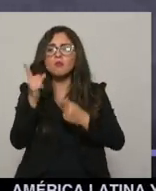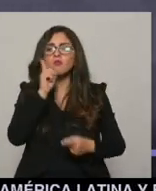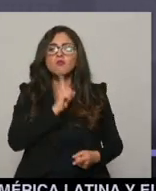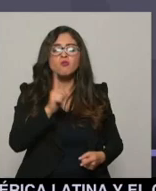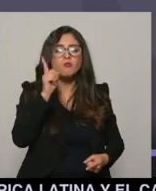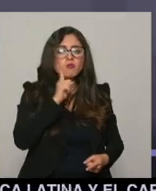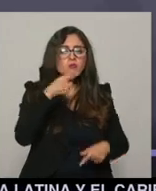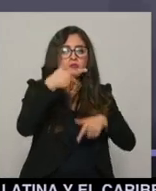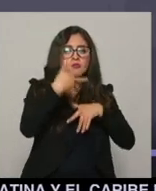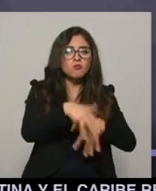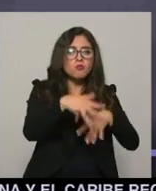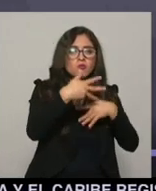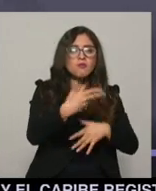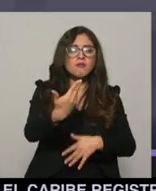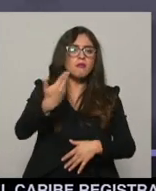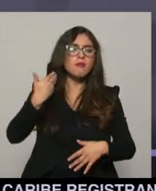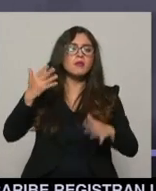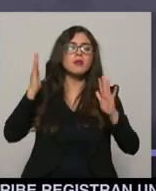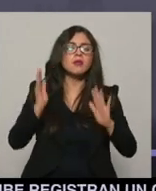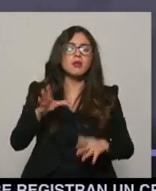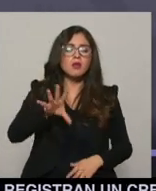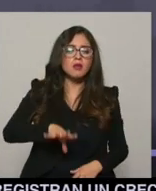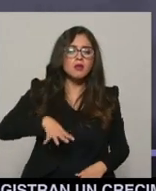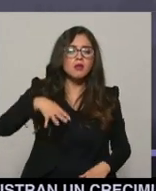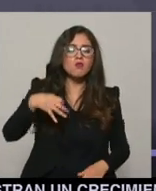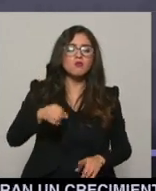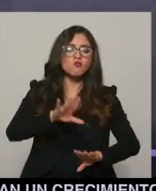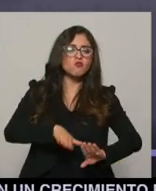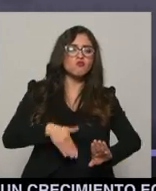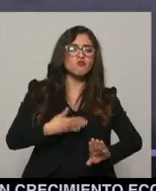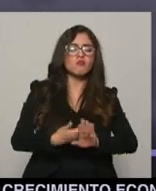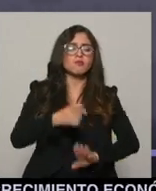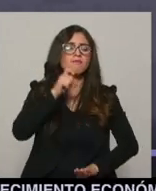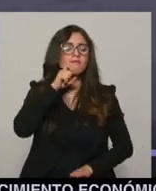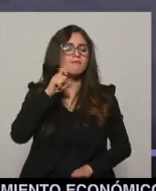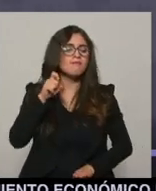ellas. Es lamentable, ¿no?, haber tenido que descubrir